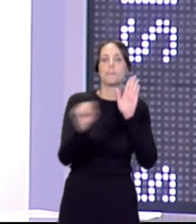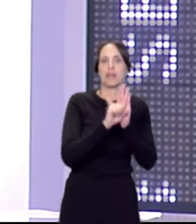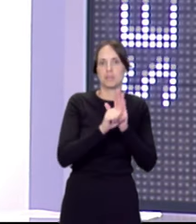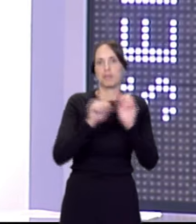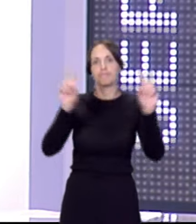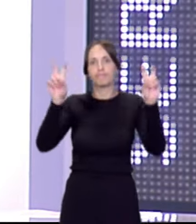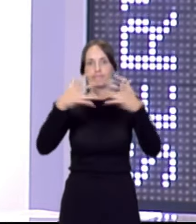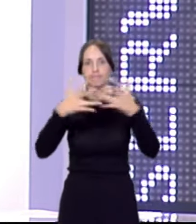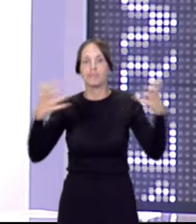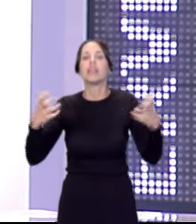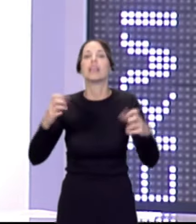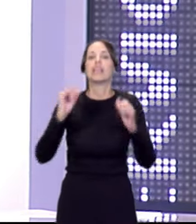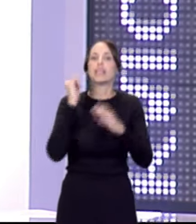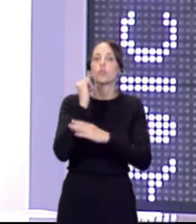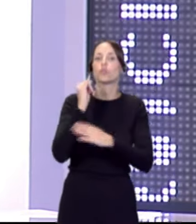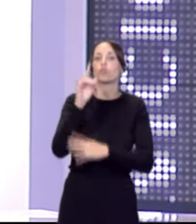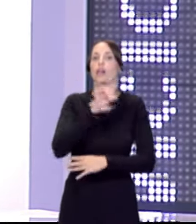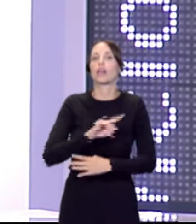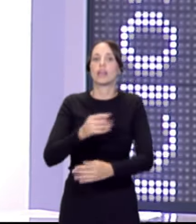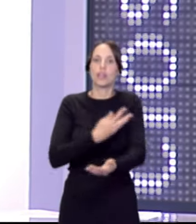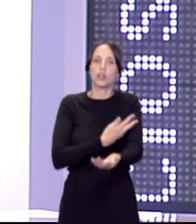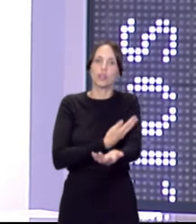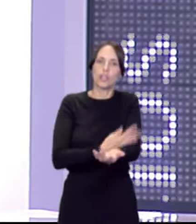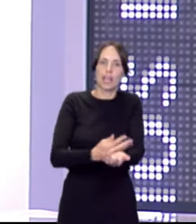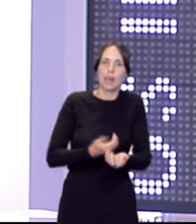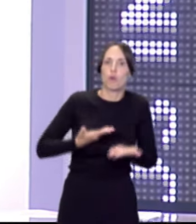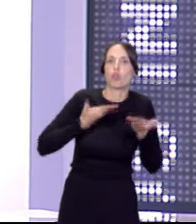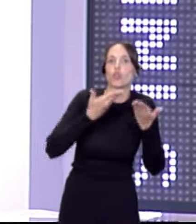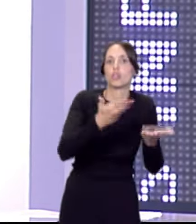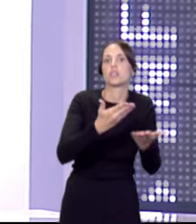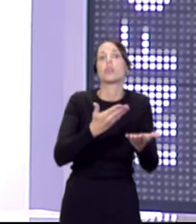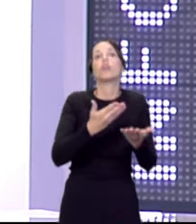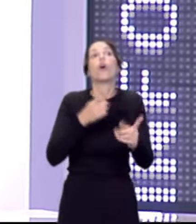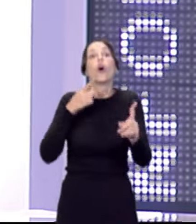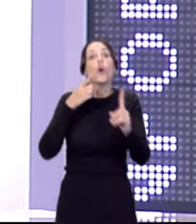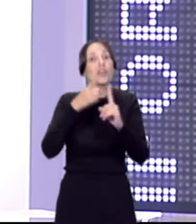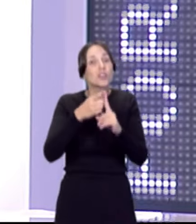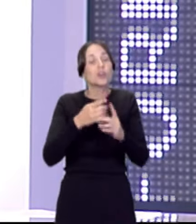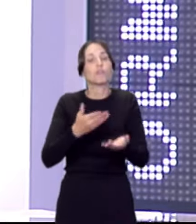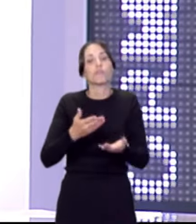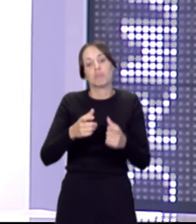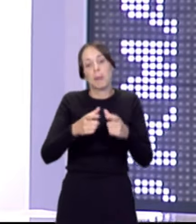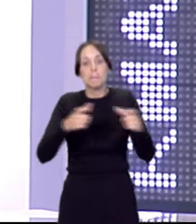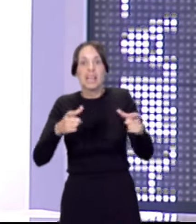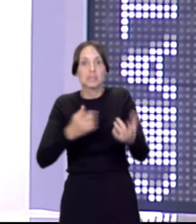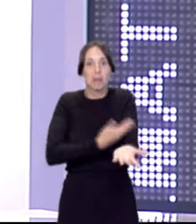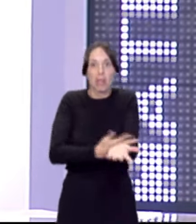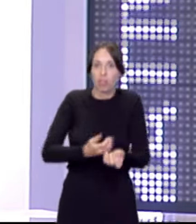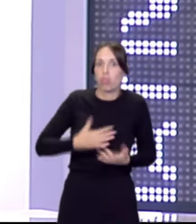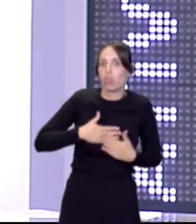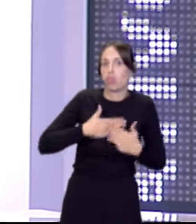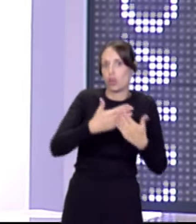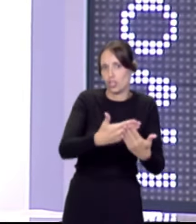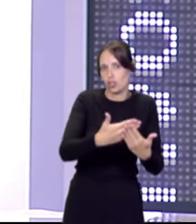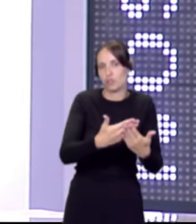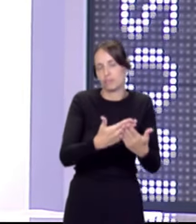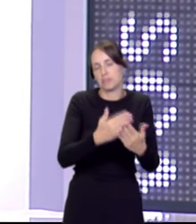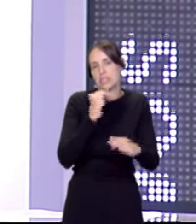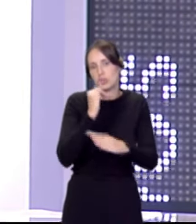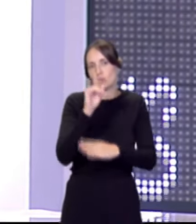de Hemodonación y Hemoterapia. Es un llamamiento específico a la donación de plasma. Hoy nuestra compañera Lucía Peraza, vamos con ella a